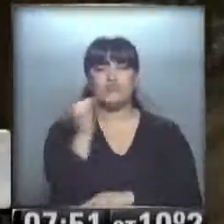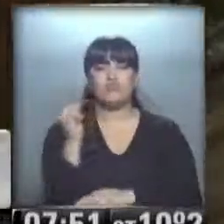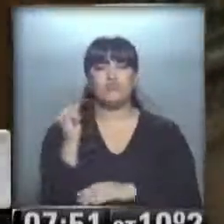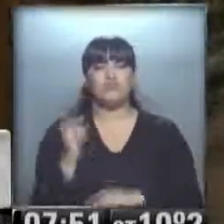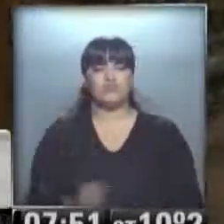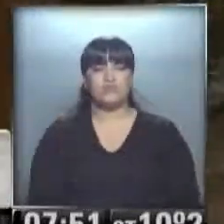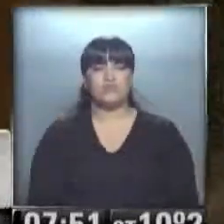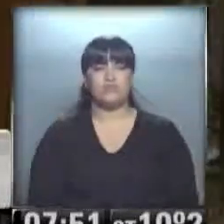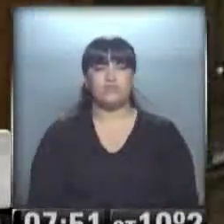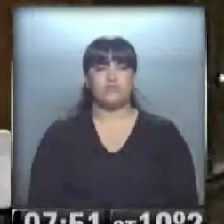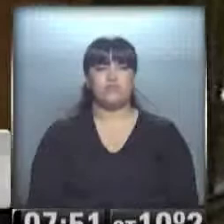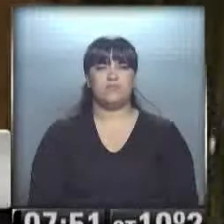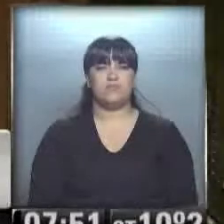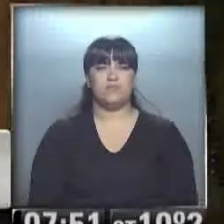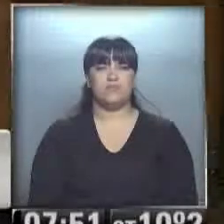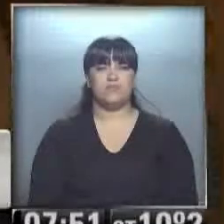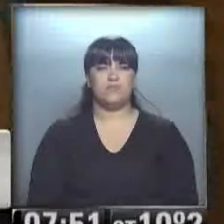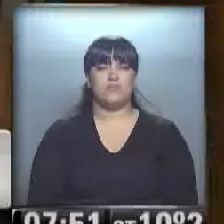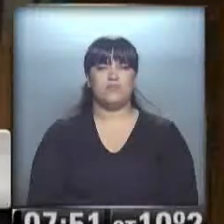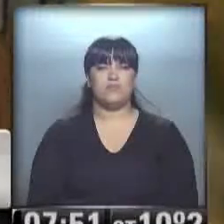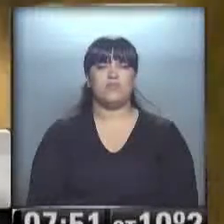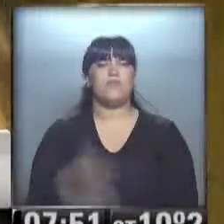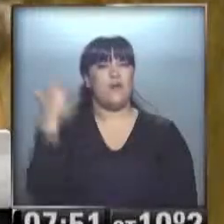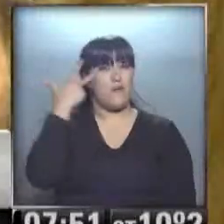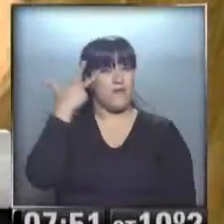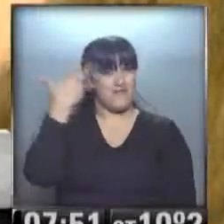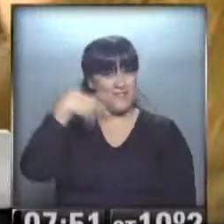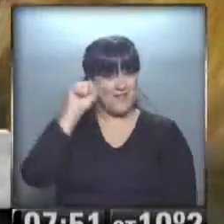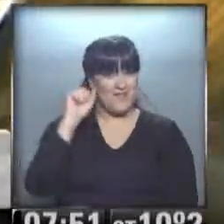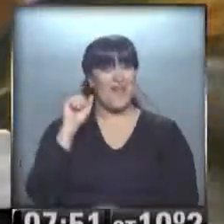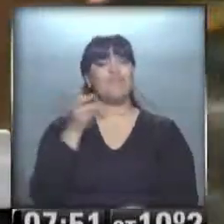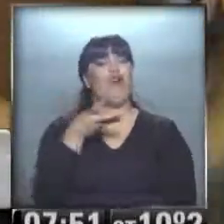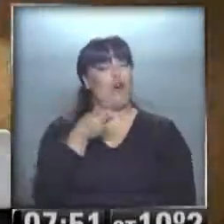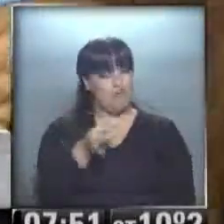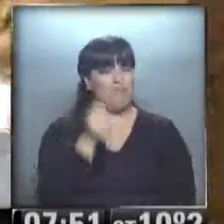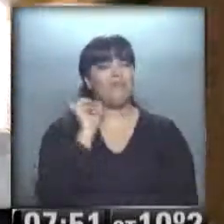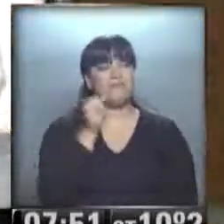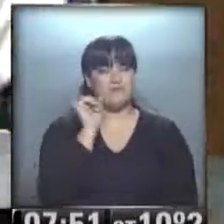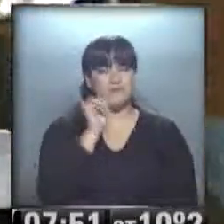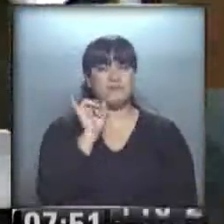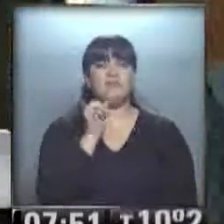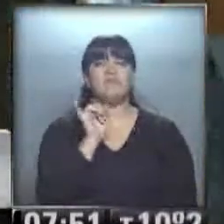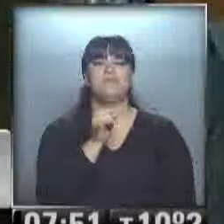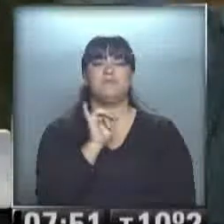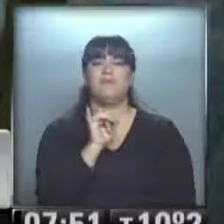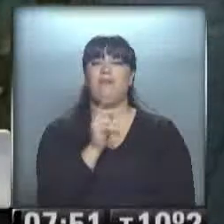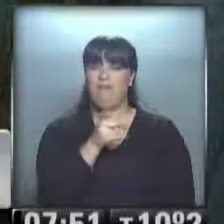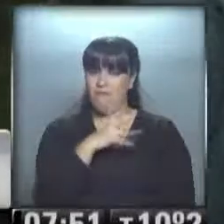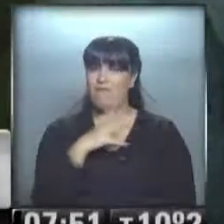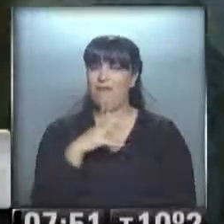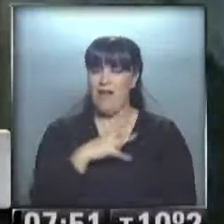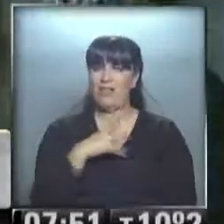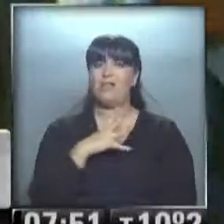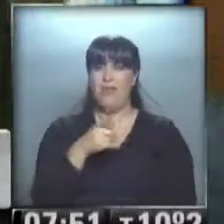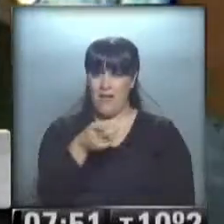grande la de mes y le llevamos no apareció todavía y creo que va a ser